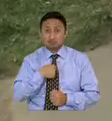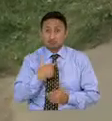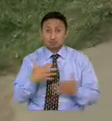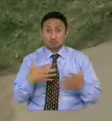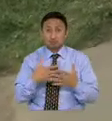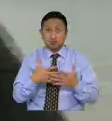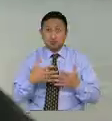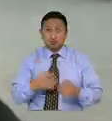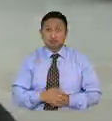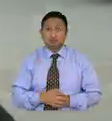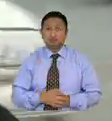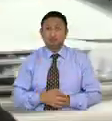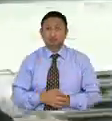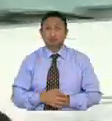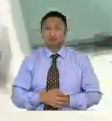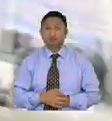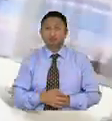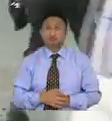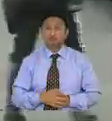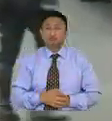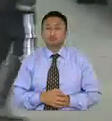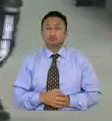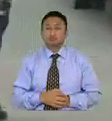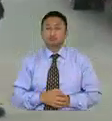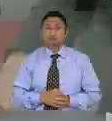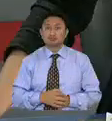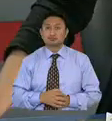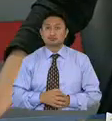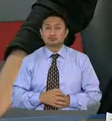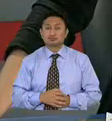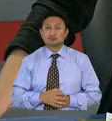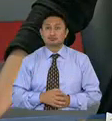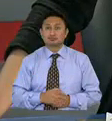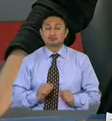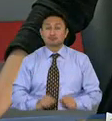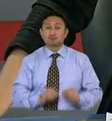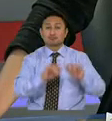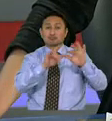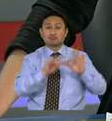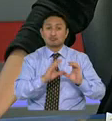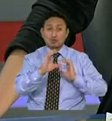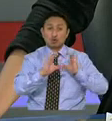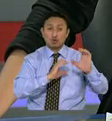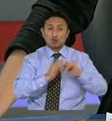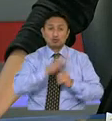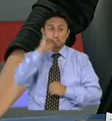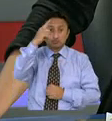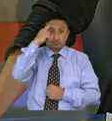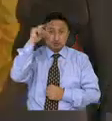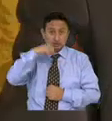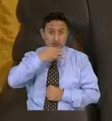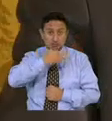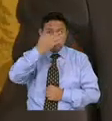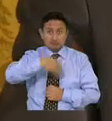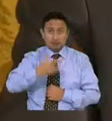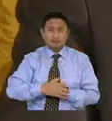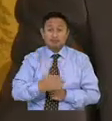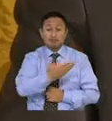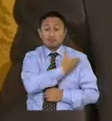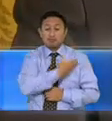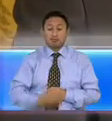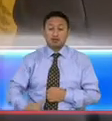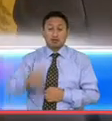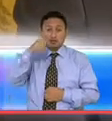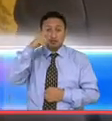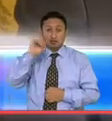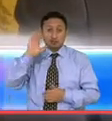de viajar. En Quito informó Adriana Rojas. La Secretaría de Comunicación del Gobierno confirmó que el presidente Guillermo